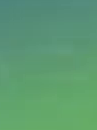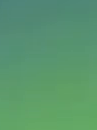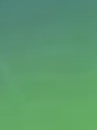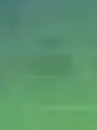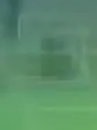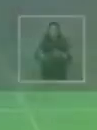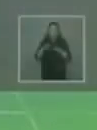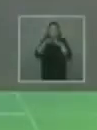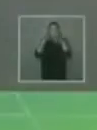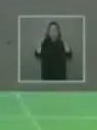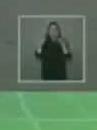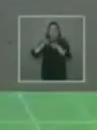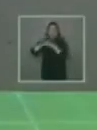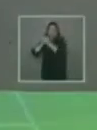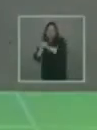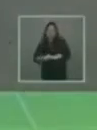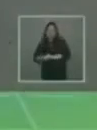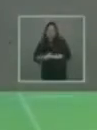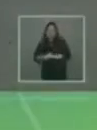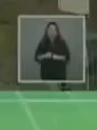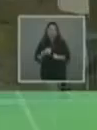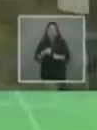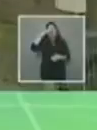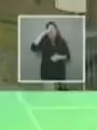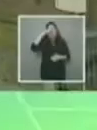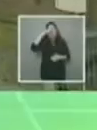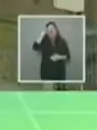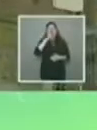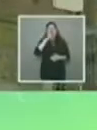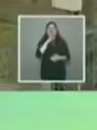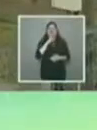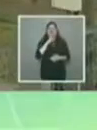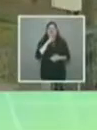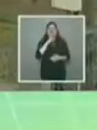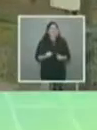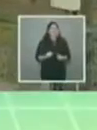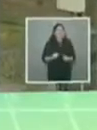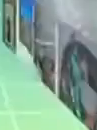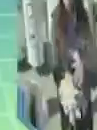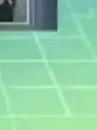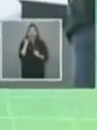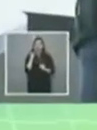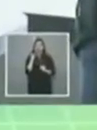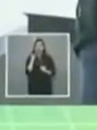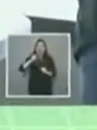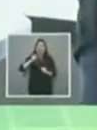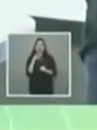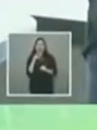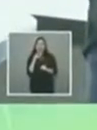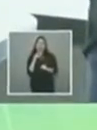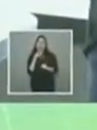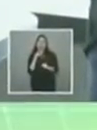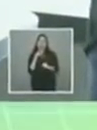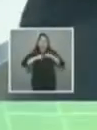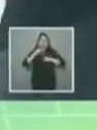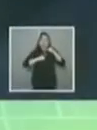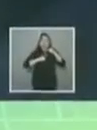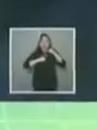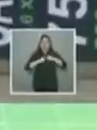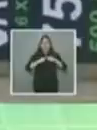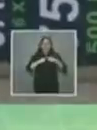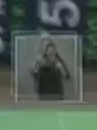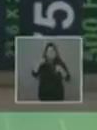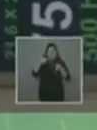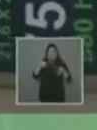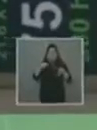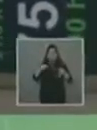del reciclaje, que son sustentables, tienen que ser más caros. Entonces hemos roto esta barrera y nuestra Resma, por ejemplo, nuestra